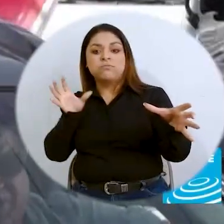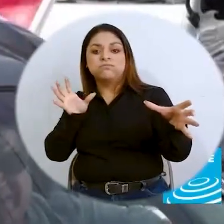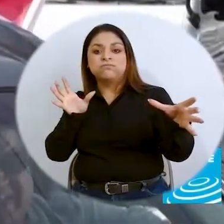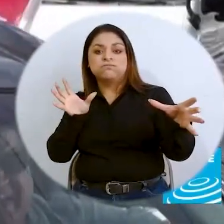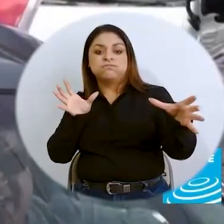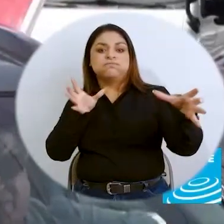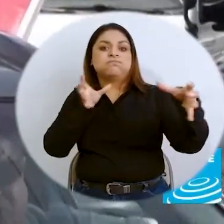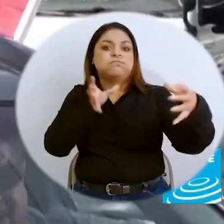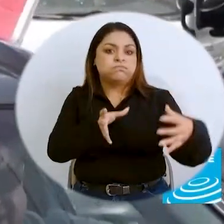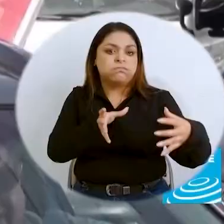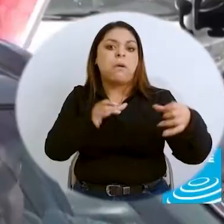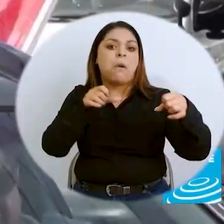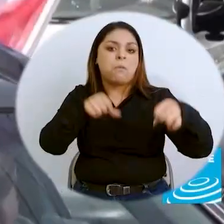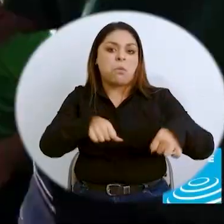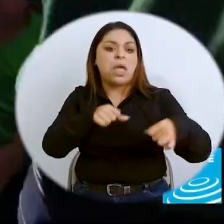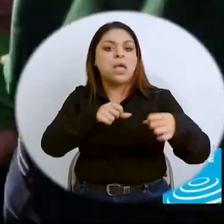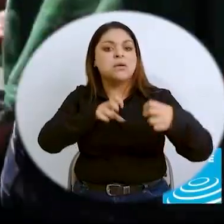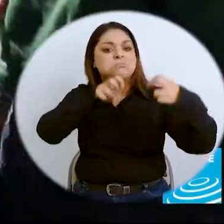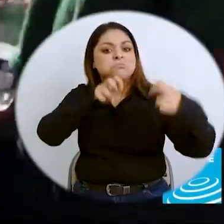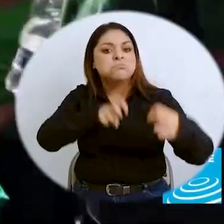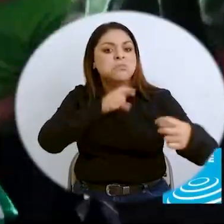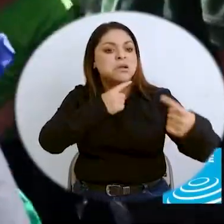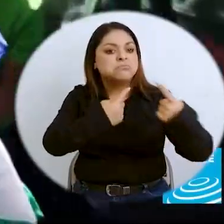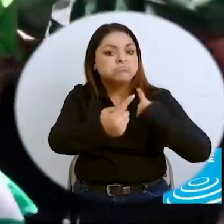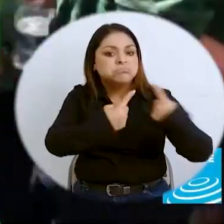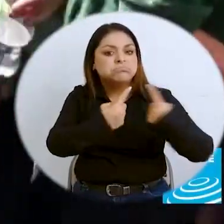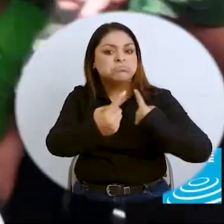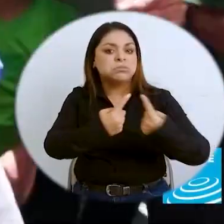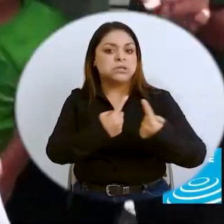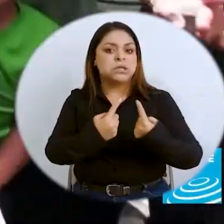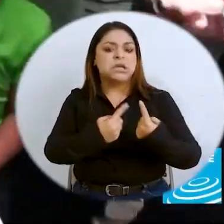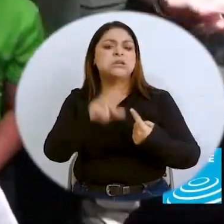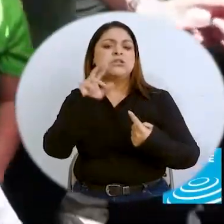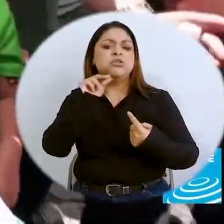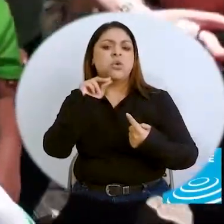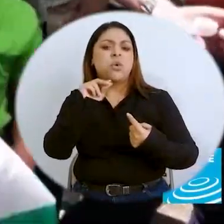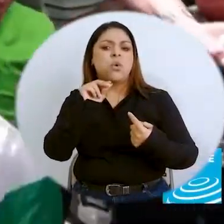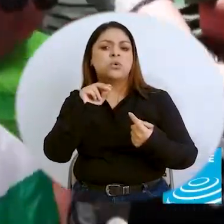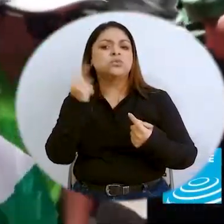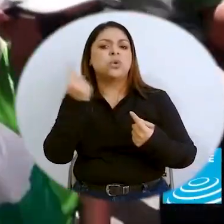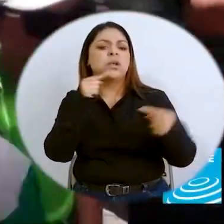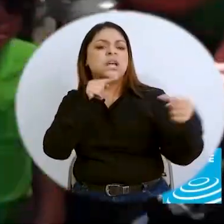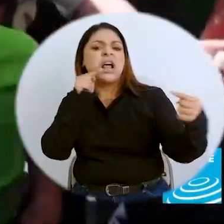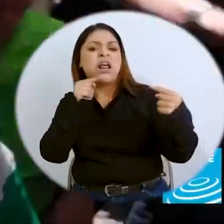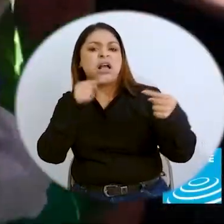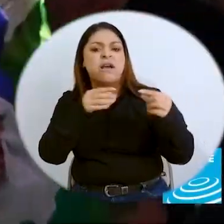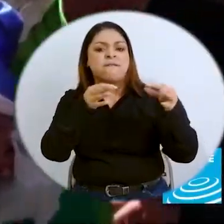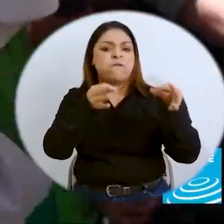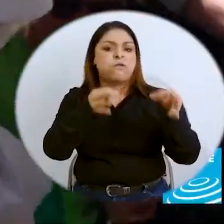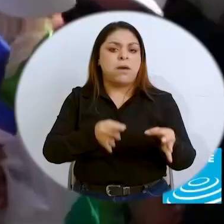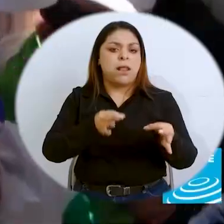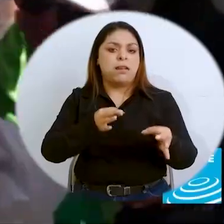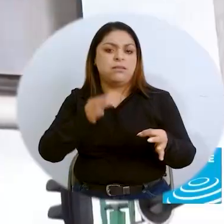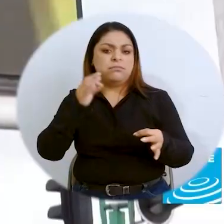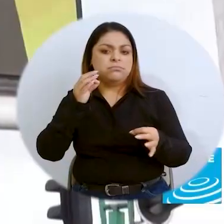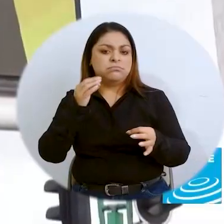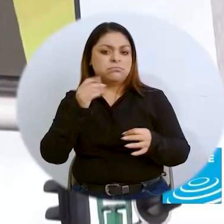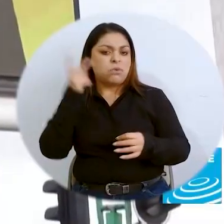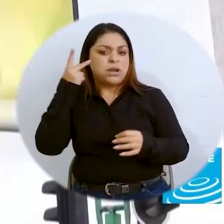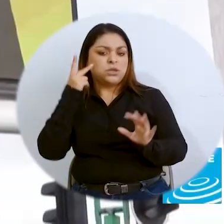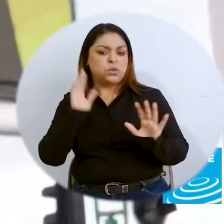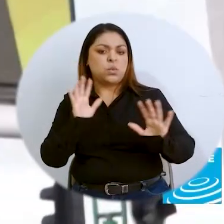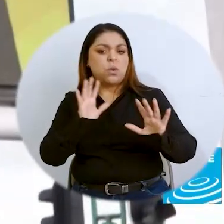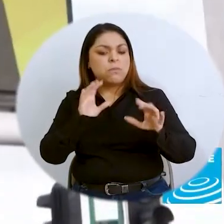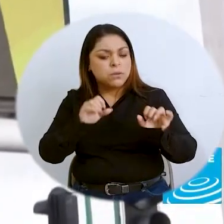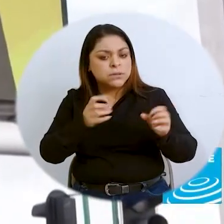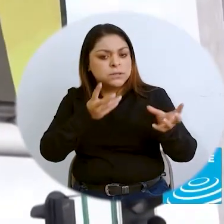gobierno se sienta a conversar, una oposición más allá de lo formal de la oposición